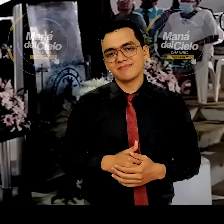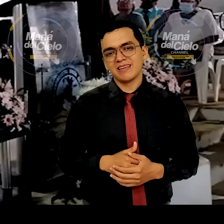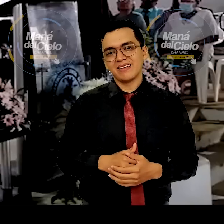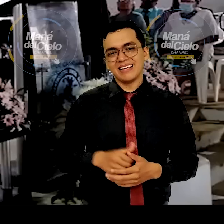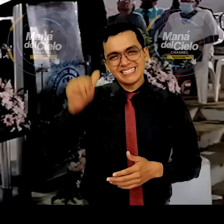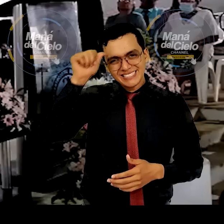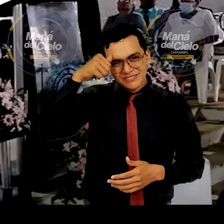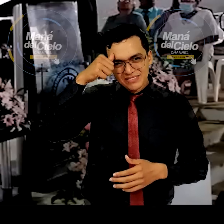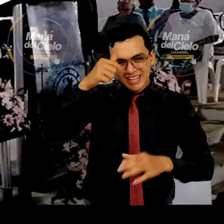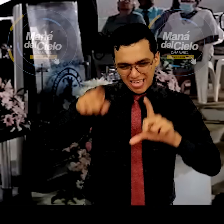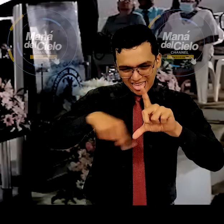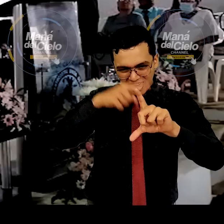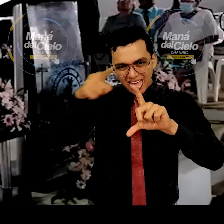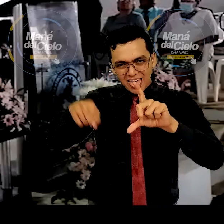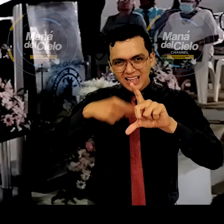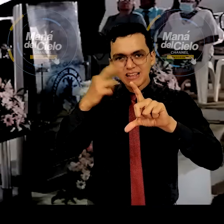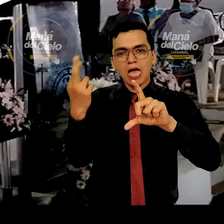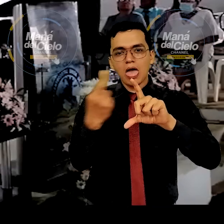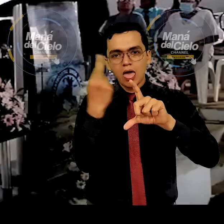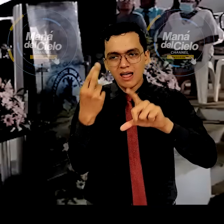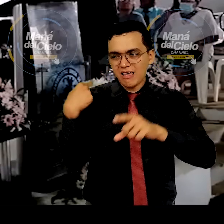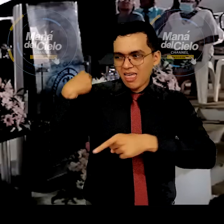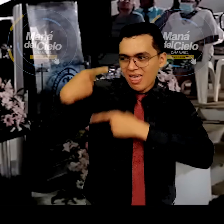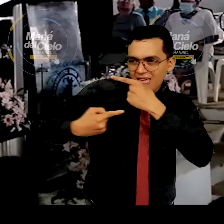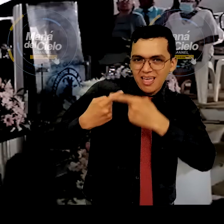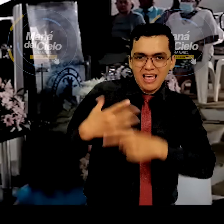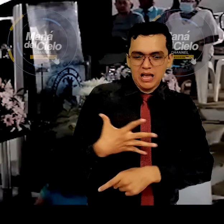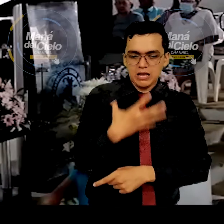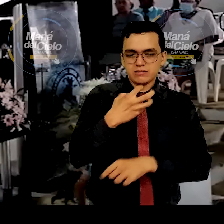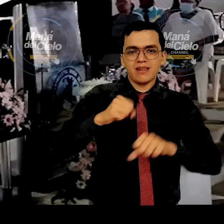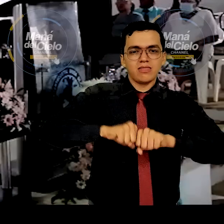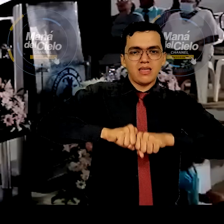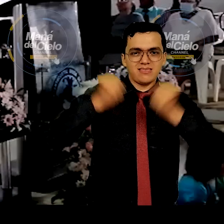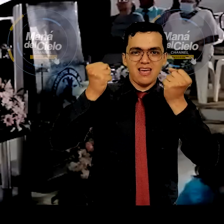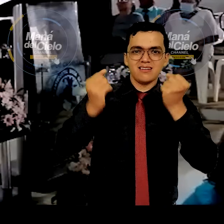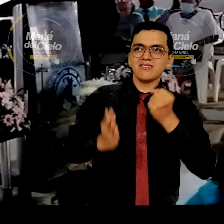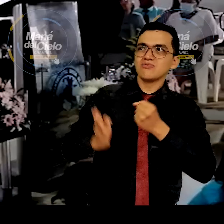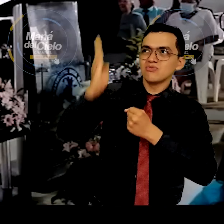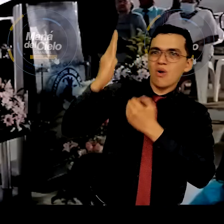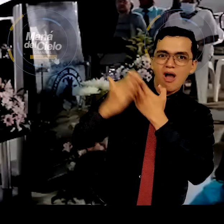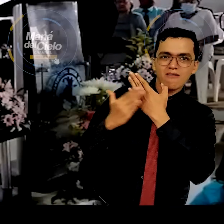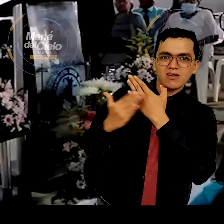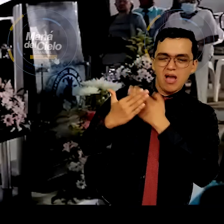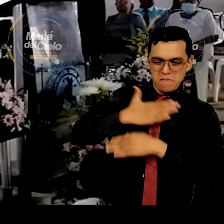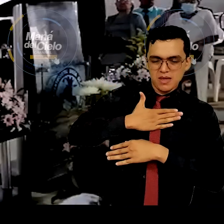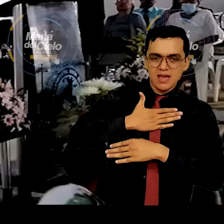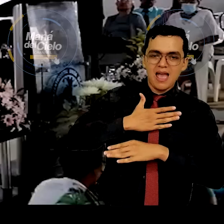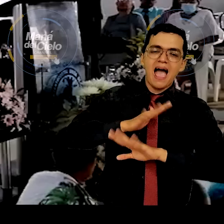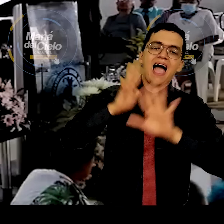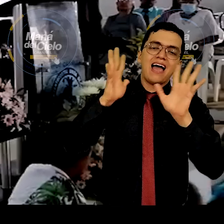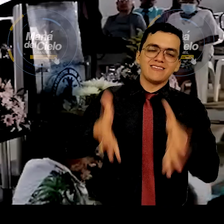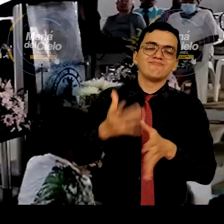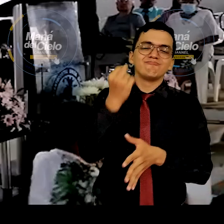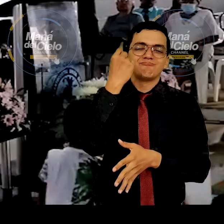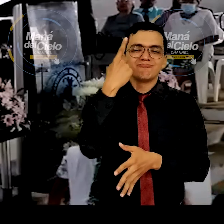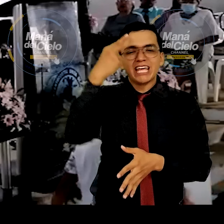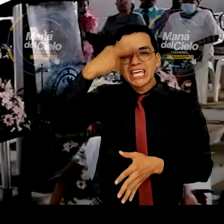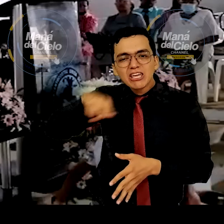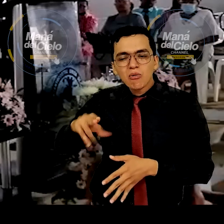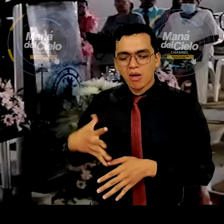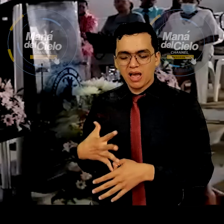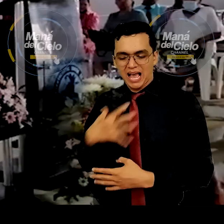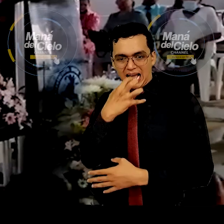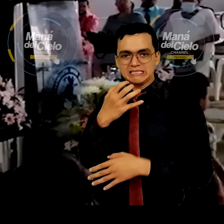Y nosotros supuestamente le hemos creído a ese Dios. Y hemos depositado nuestra vida en sus